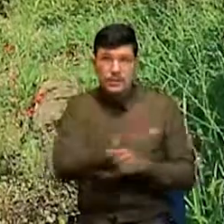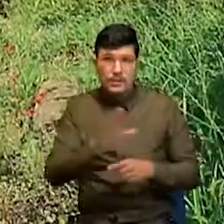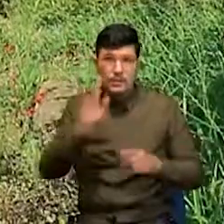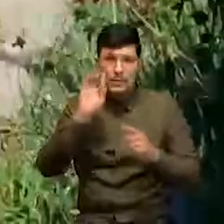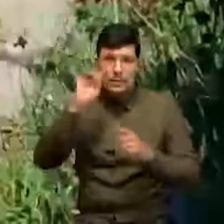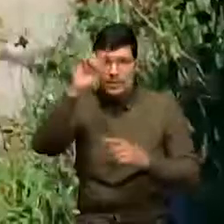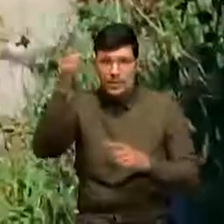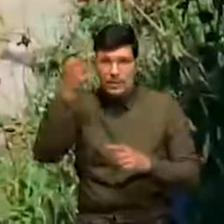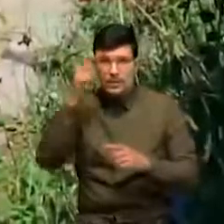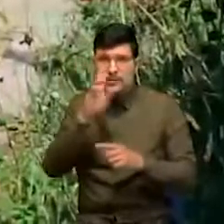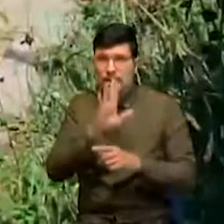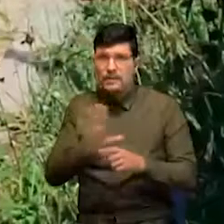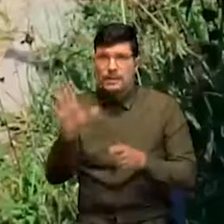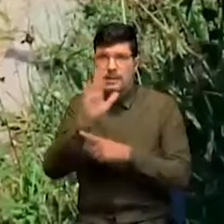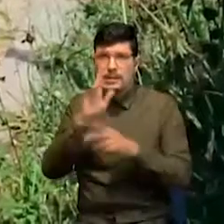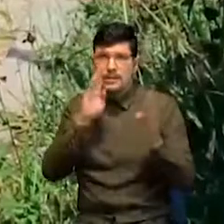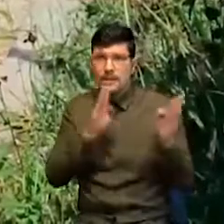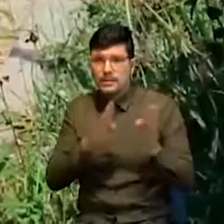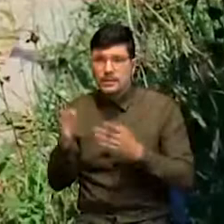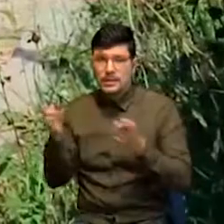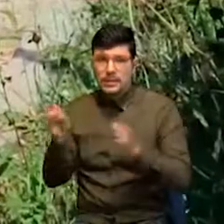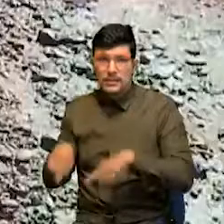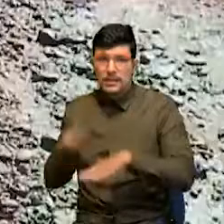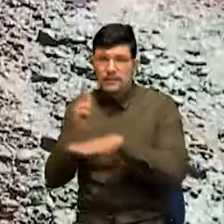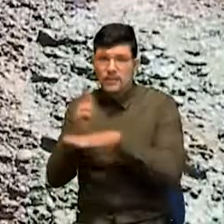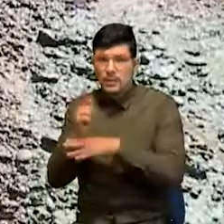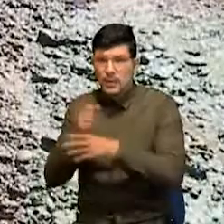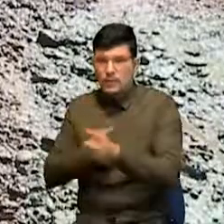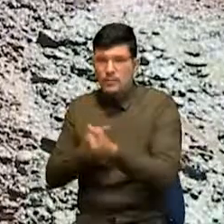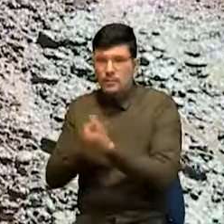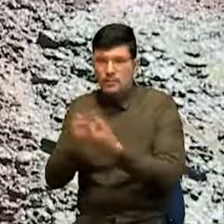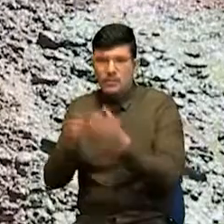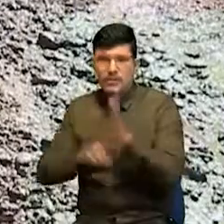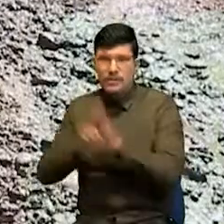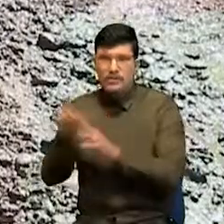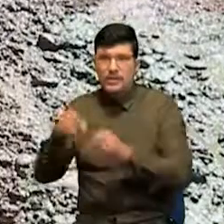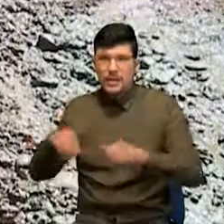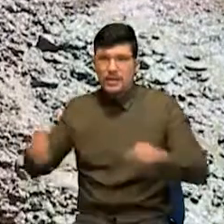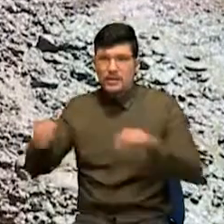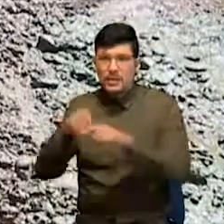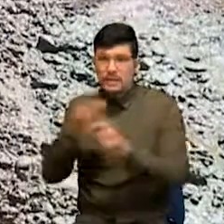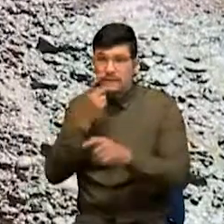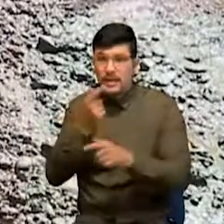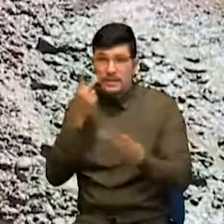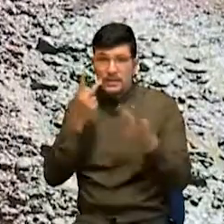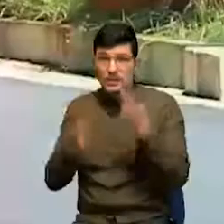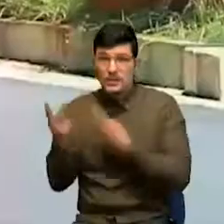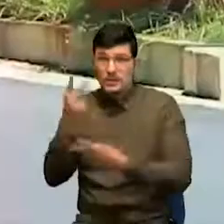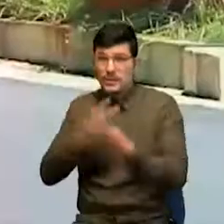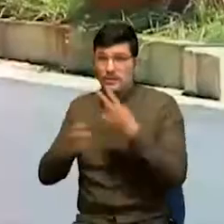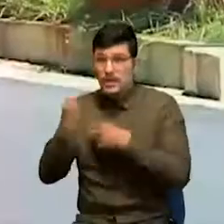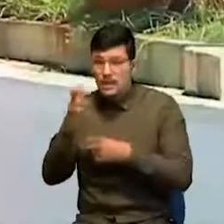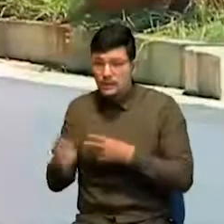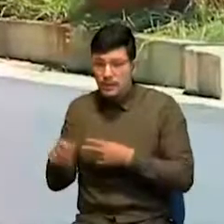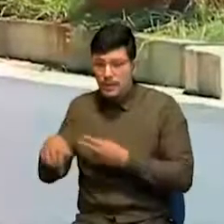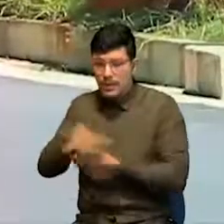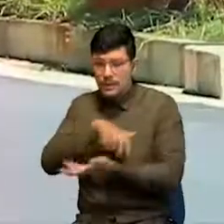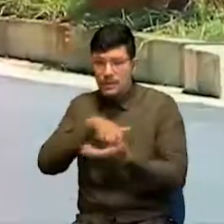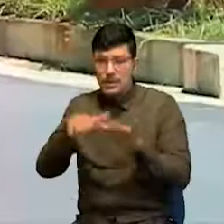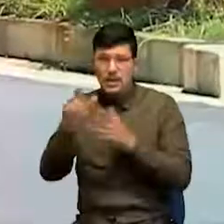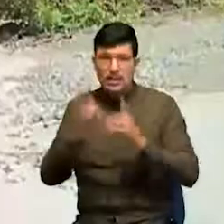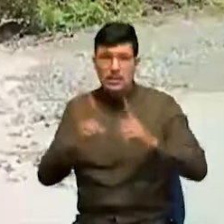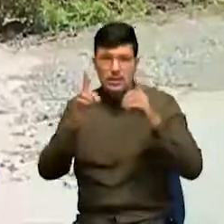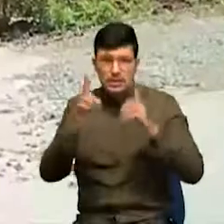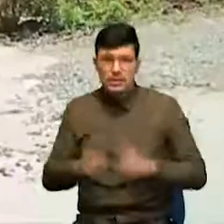el fondo financiero de proyectos de desarrollo en territorio facilitará la llegada de turistas al sur de santander que decidan viajar vía